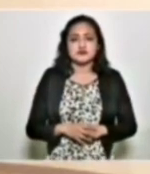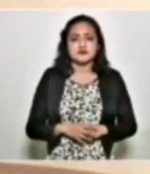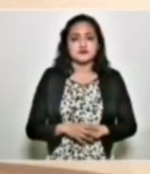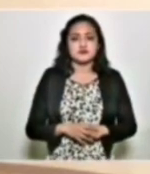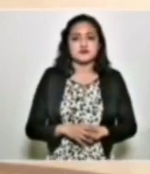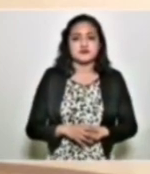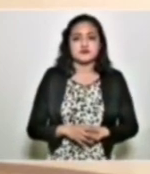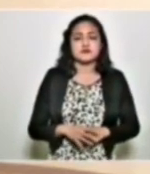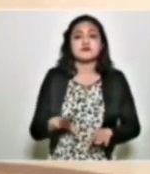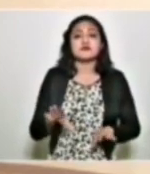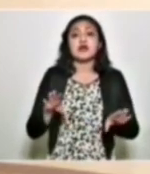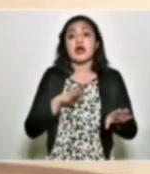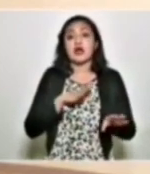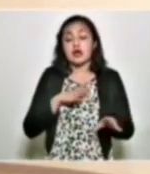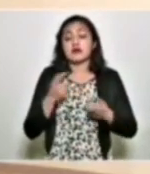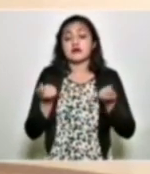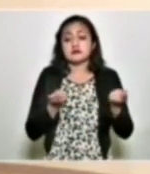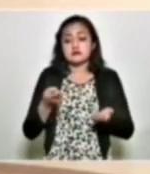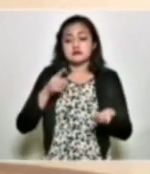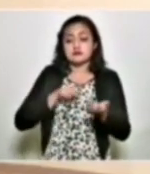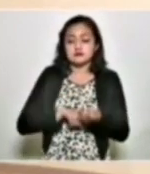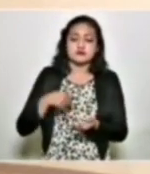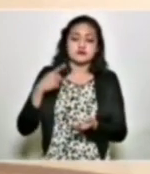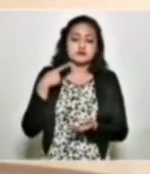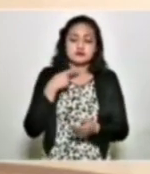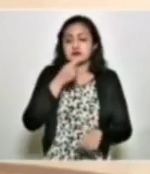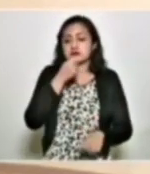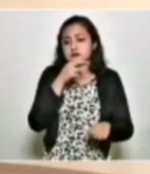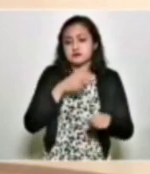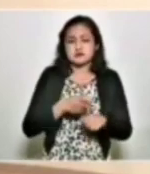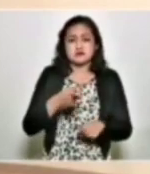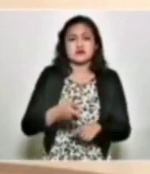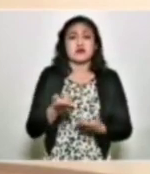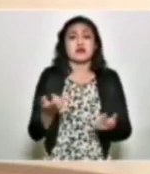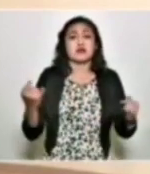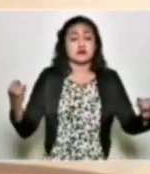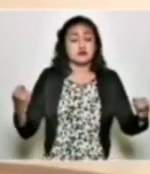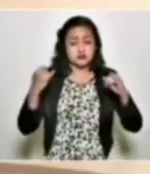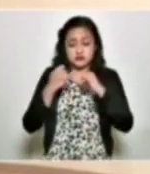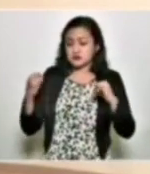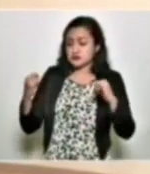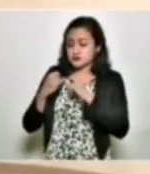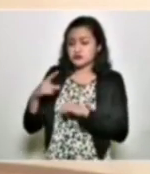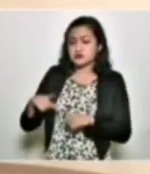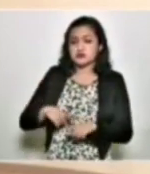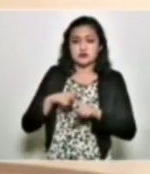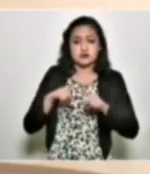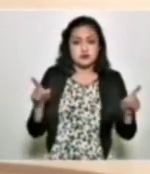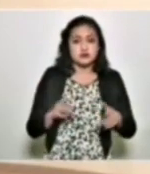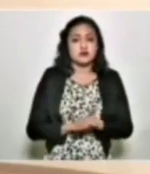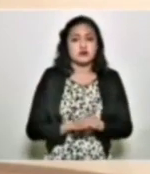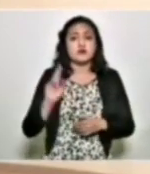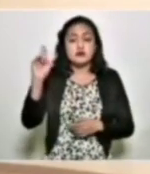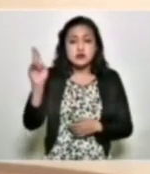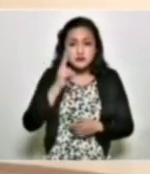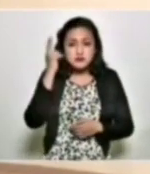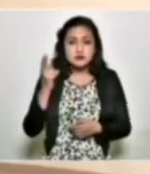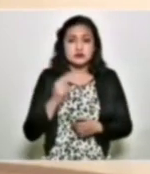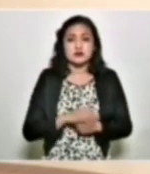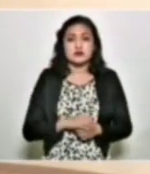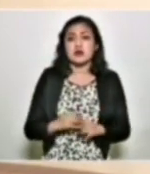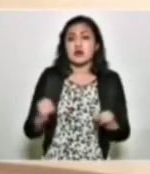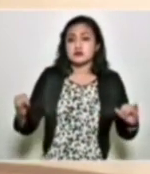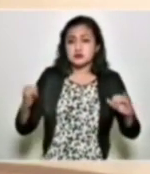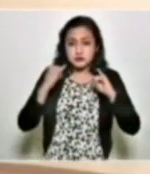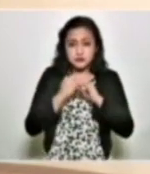había operación política en las secretarías en las dependencias en las universidades en